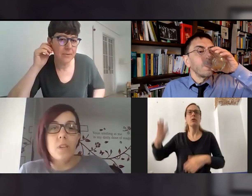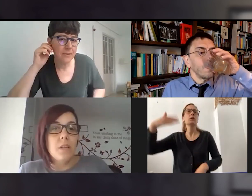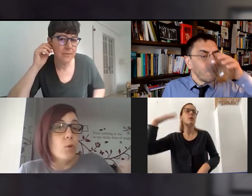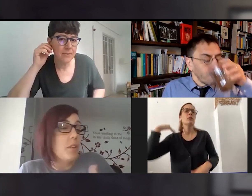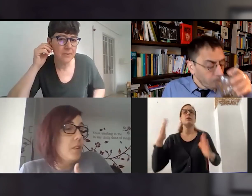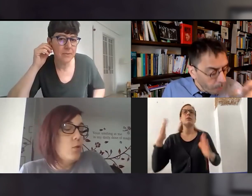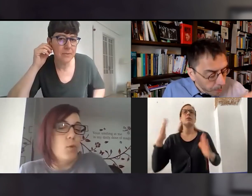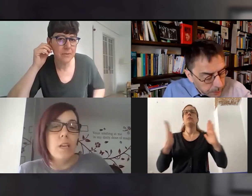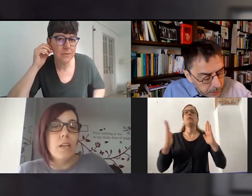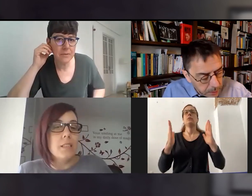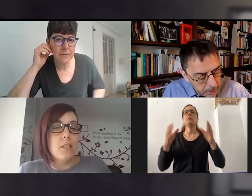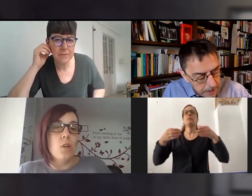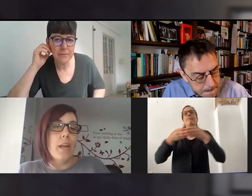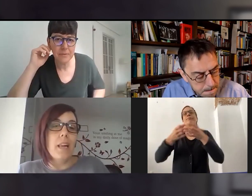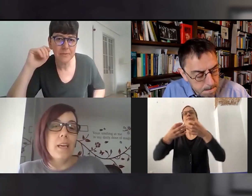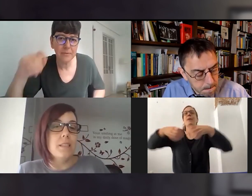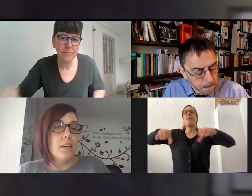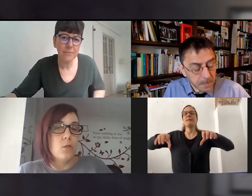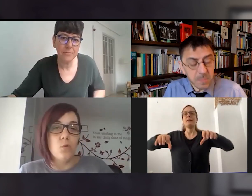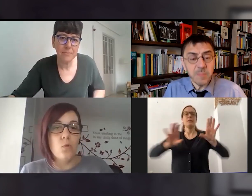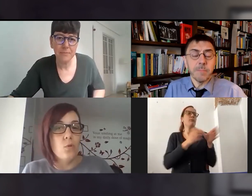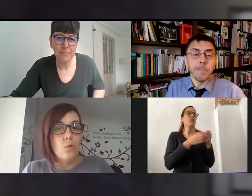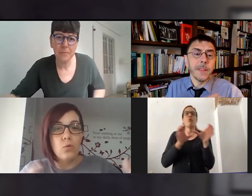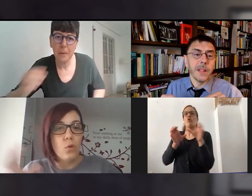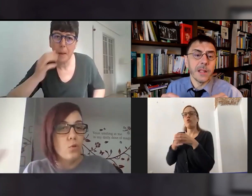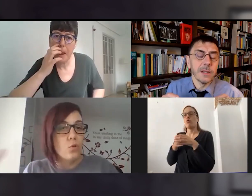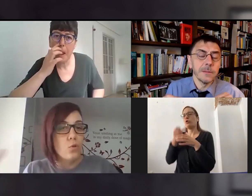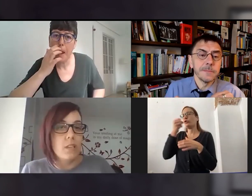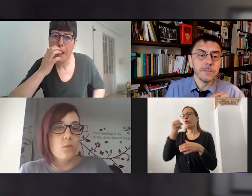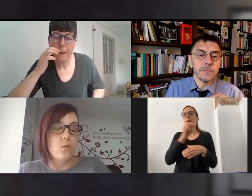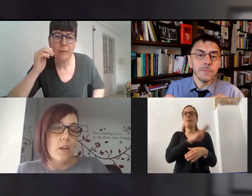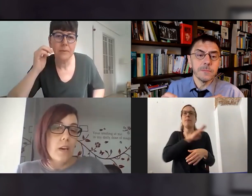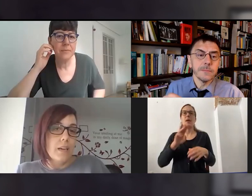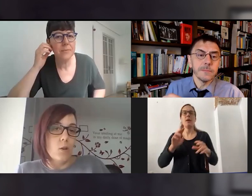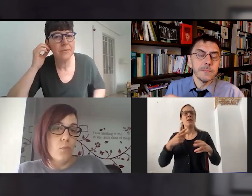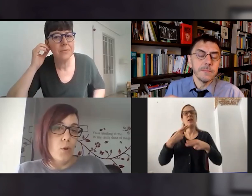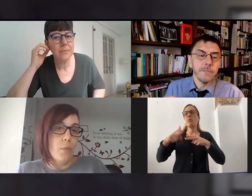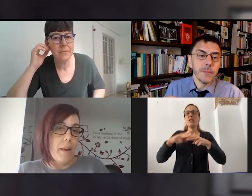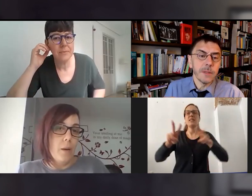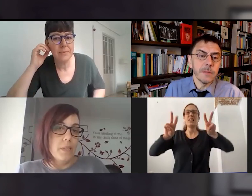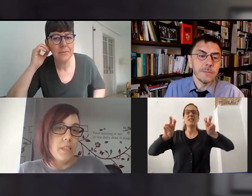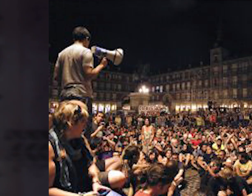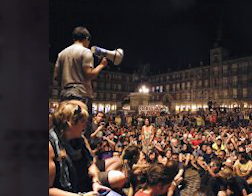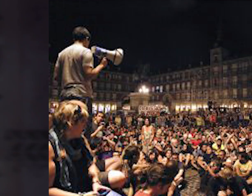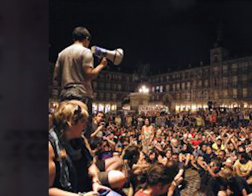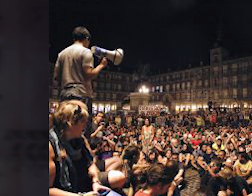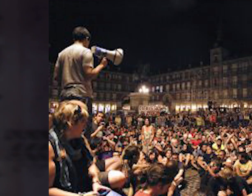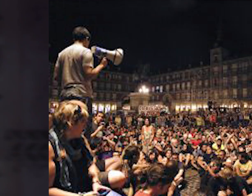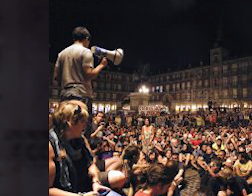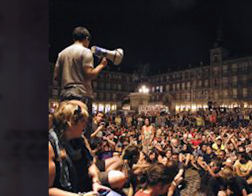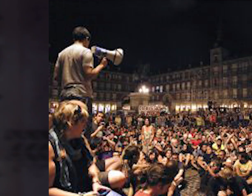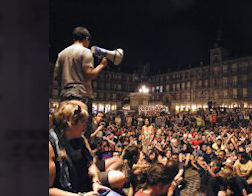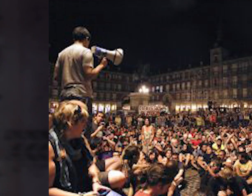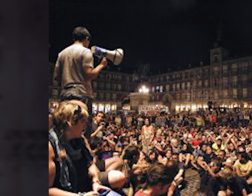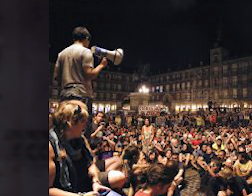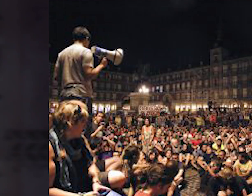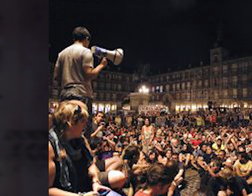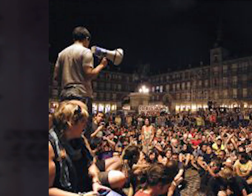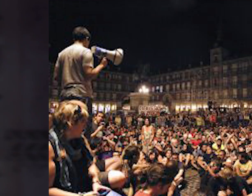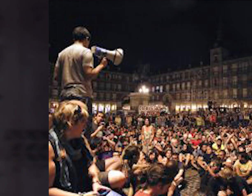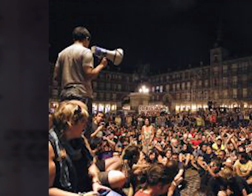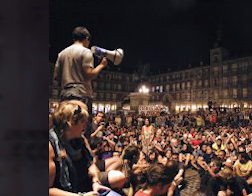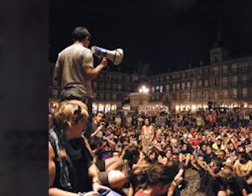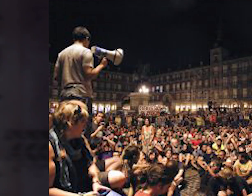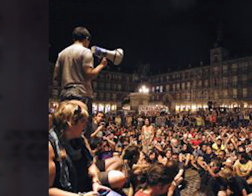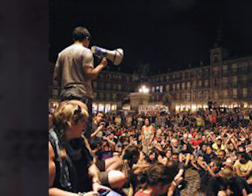estaba muy, bueno, haciendo políticas neoliberales, tanto todos los partidos que conformaban la mesa política en todos